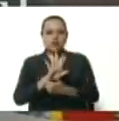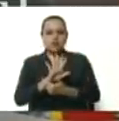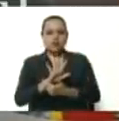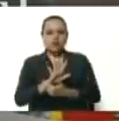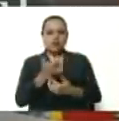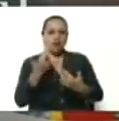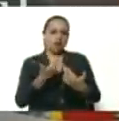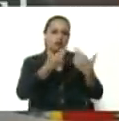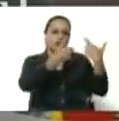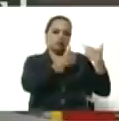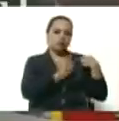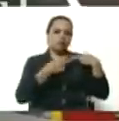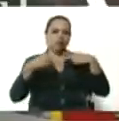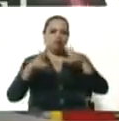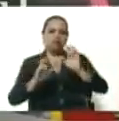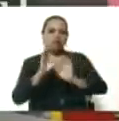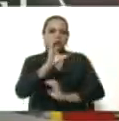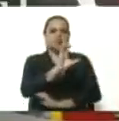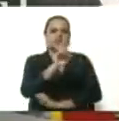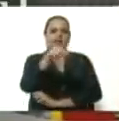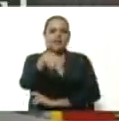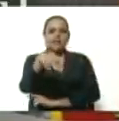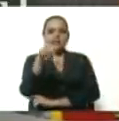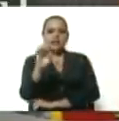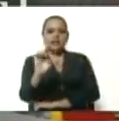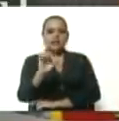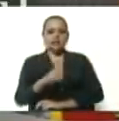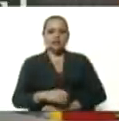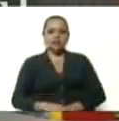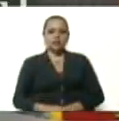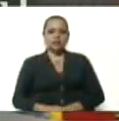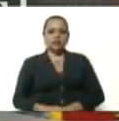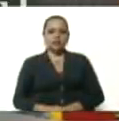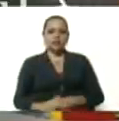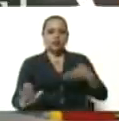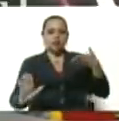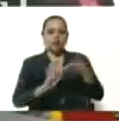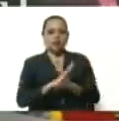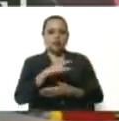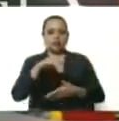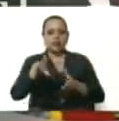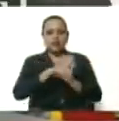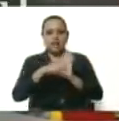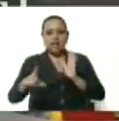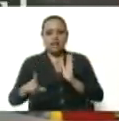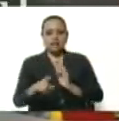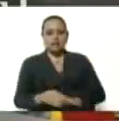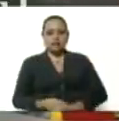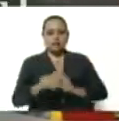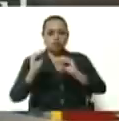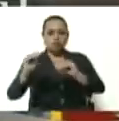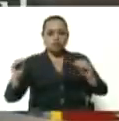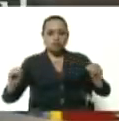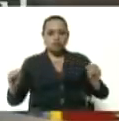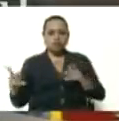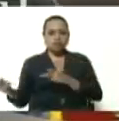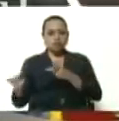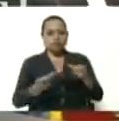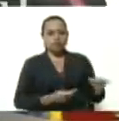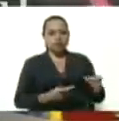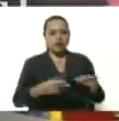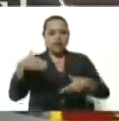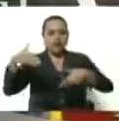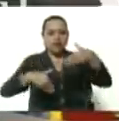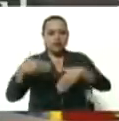rectores del Consejo Nacional Electoral de lo que es el reglamento para la convocatoria de elecciones